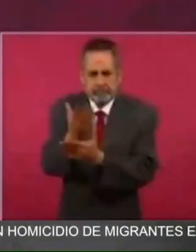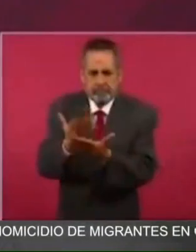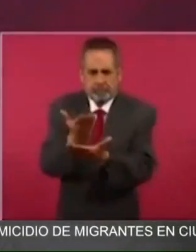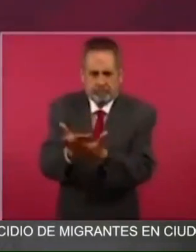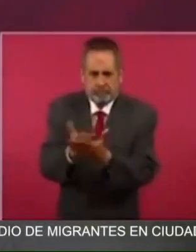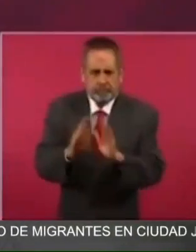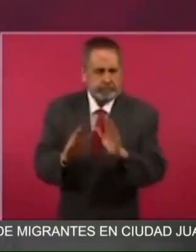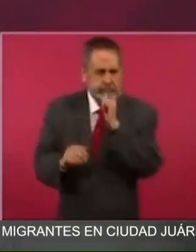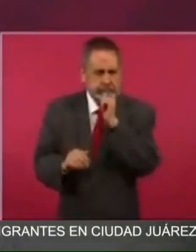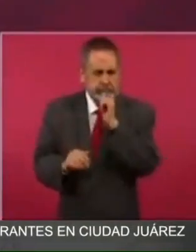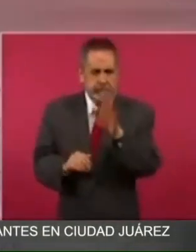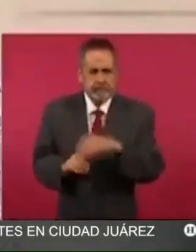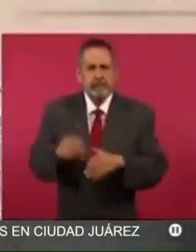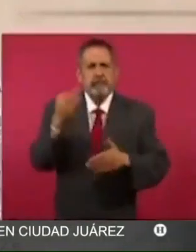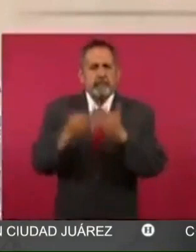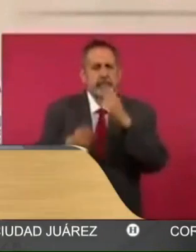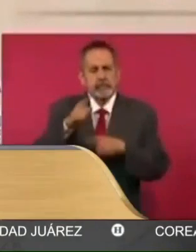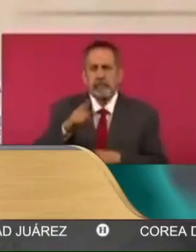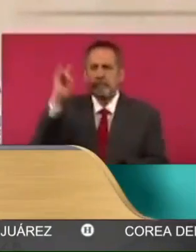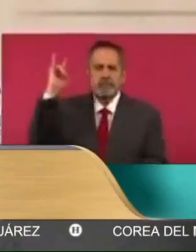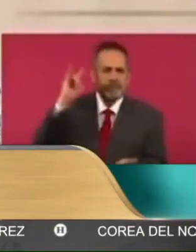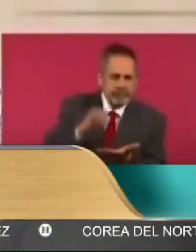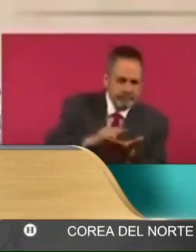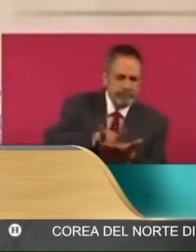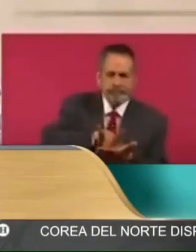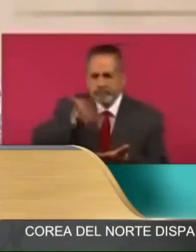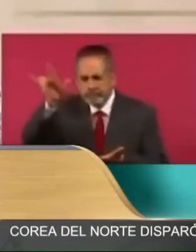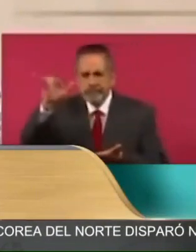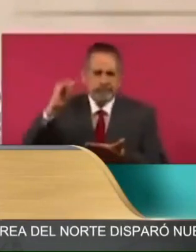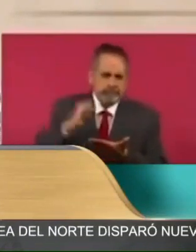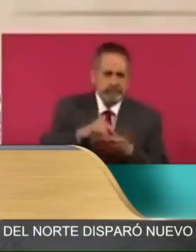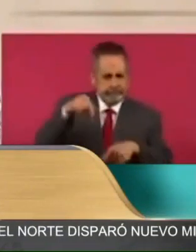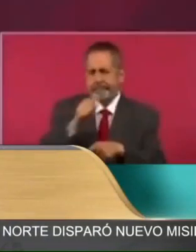se quedó pendiente lo del cabotaje Porque queremos